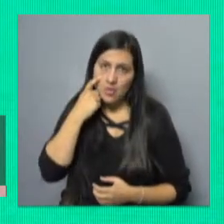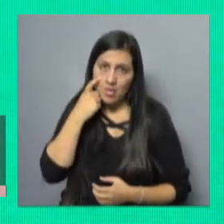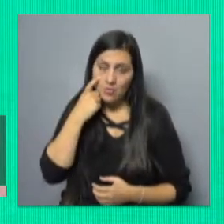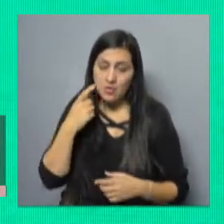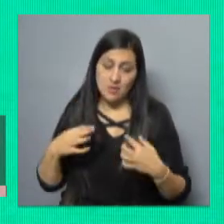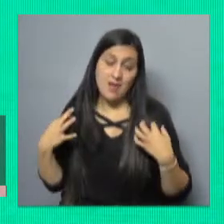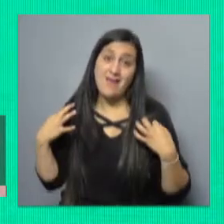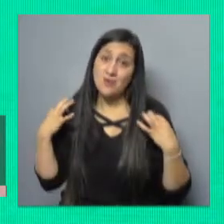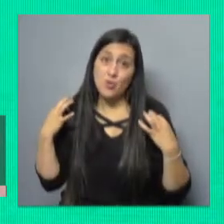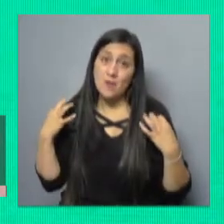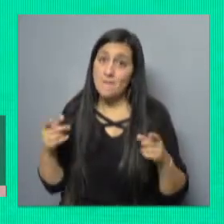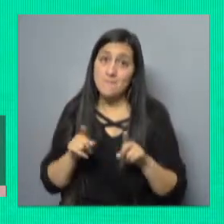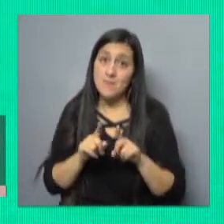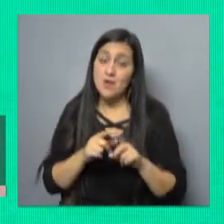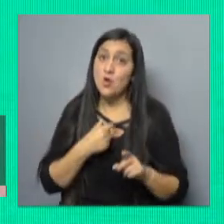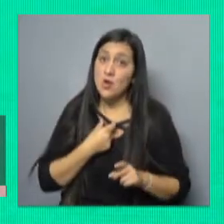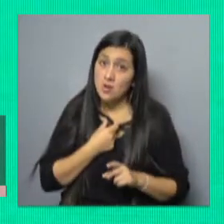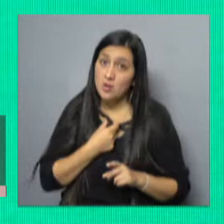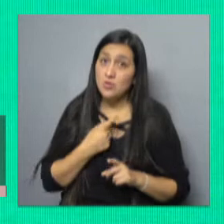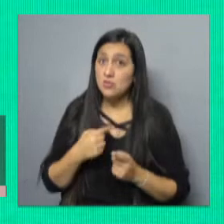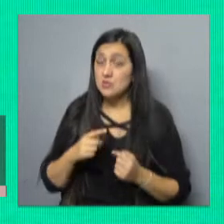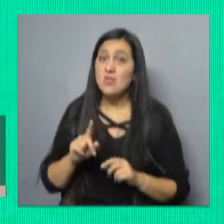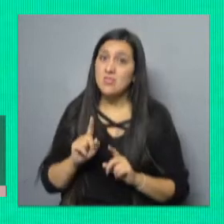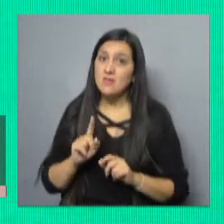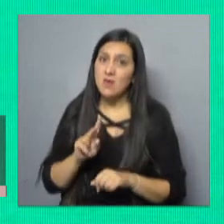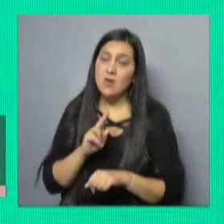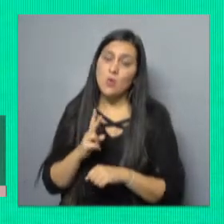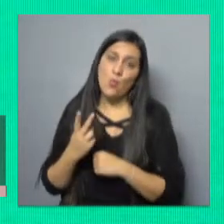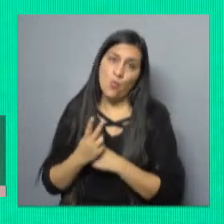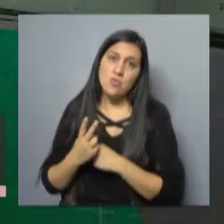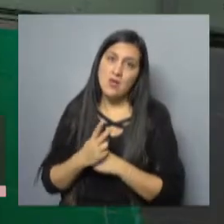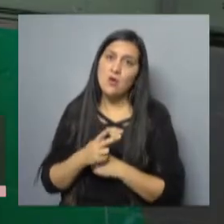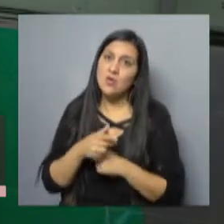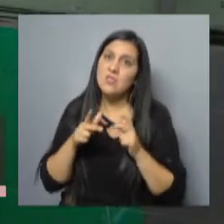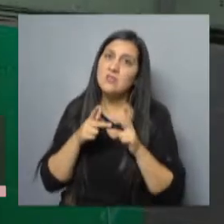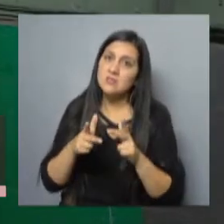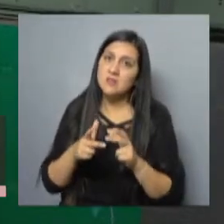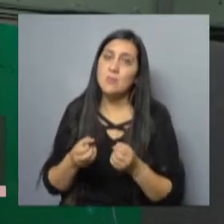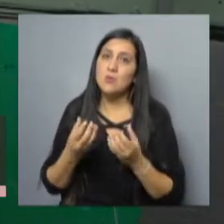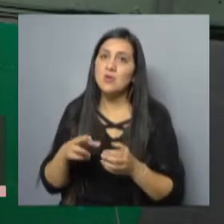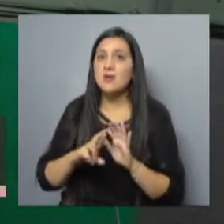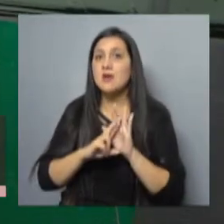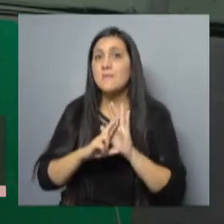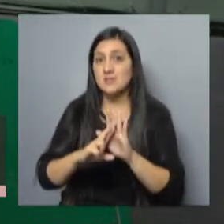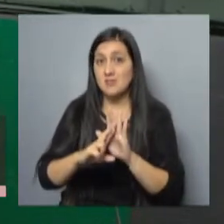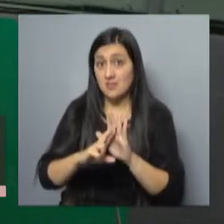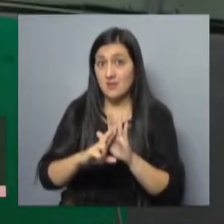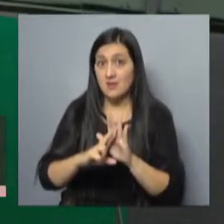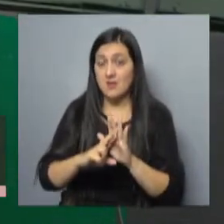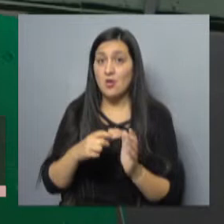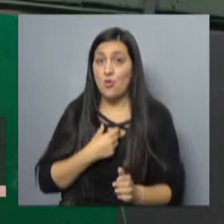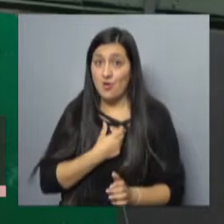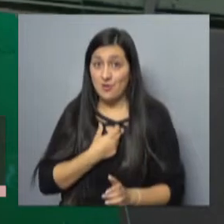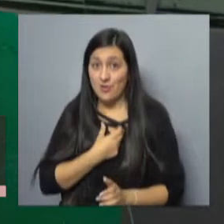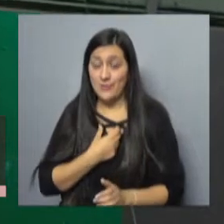por hacer algún comentario aunque no está directamente vinculado a la empresa quizá hacia la tarea de unos periodistas también estamos puestos